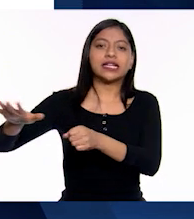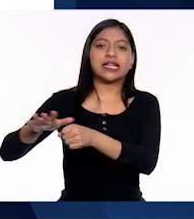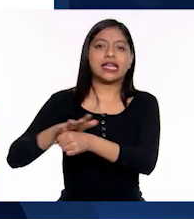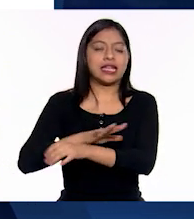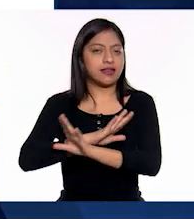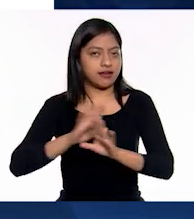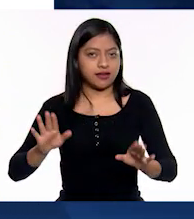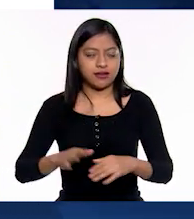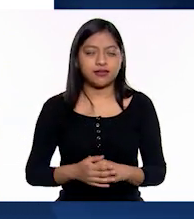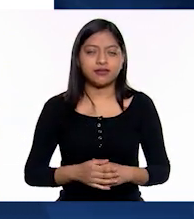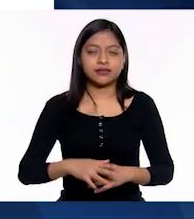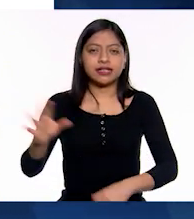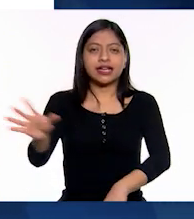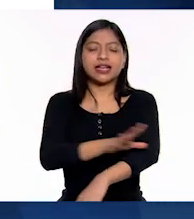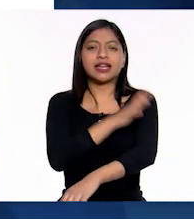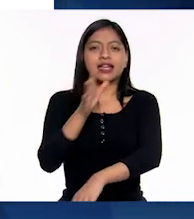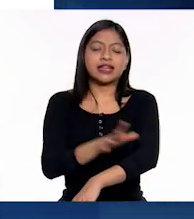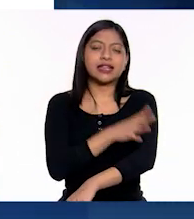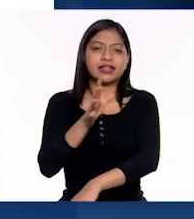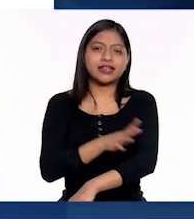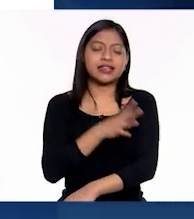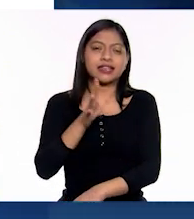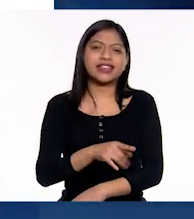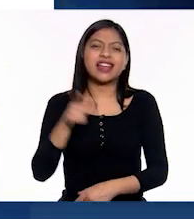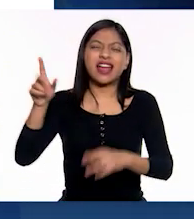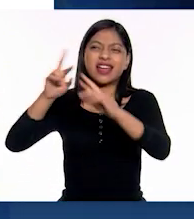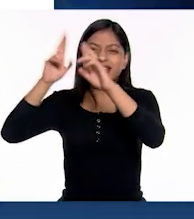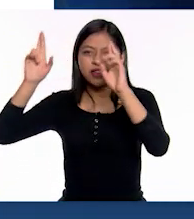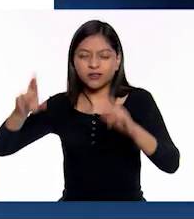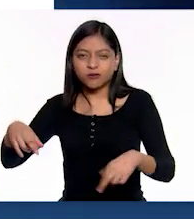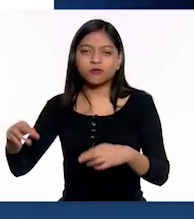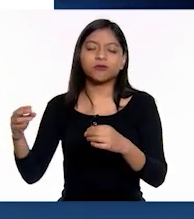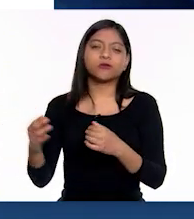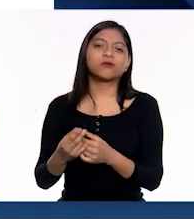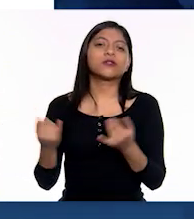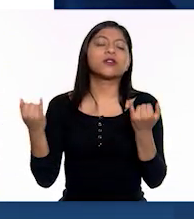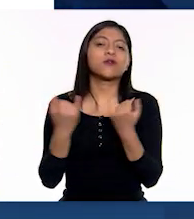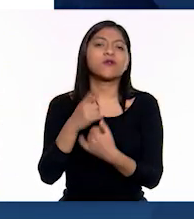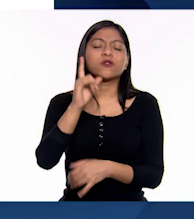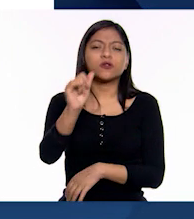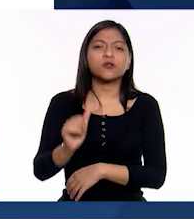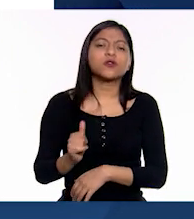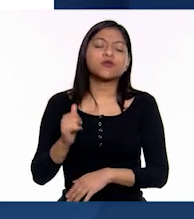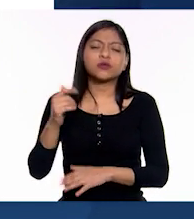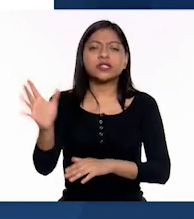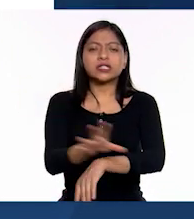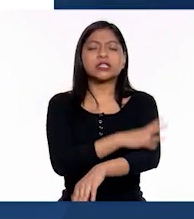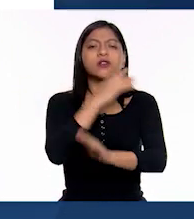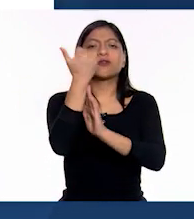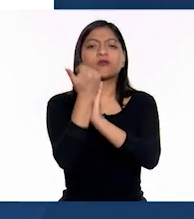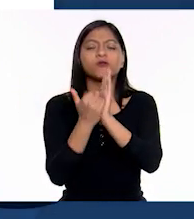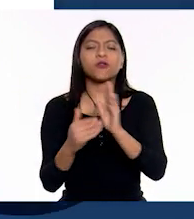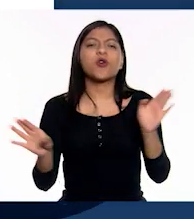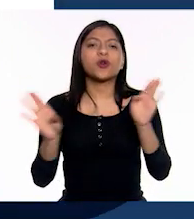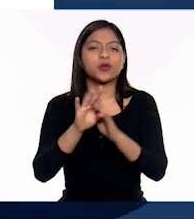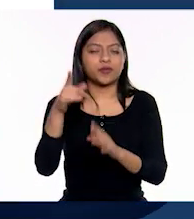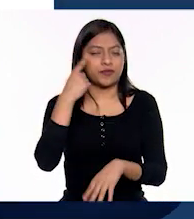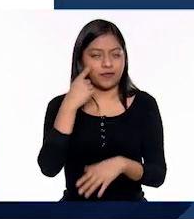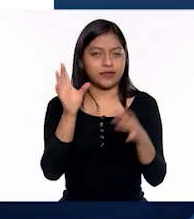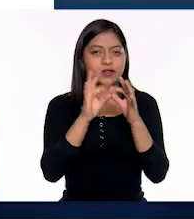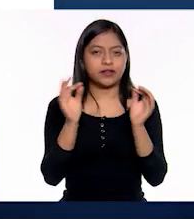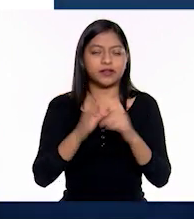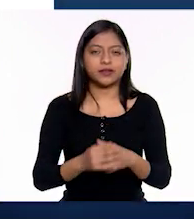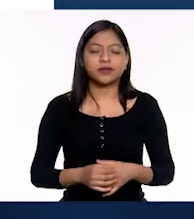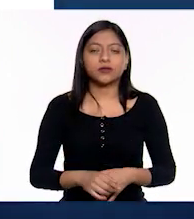Disminuir el consumo eléctrico de los refrigeradores llevando a cabo las siguientes acciones.